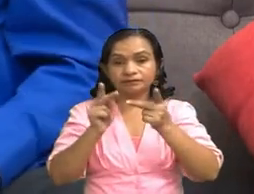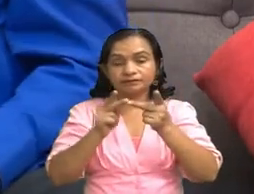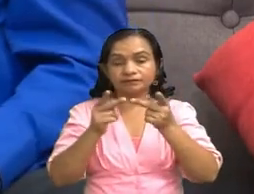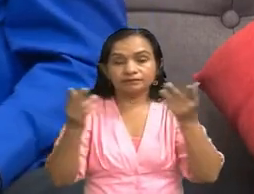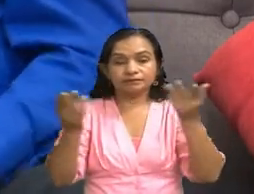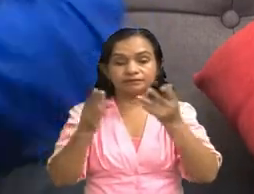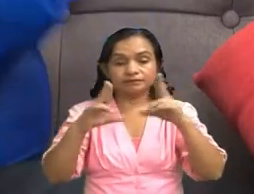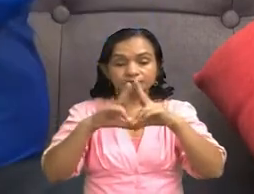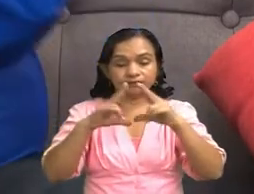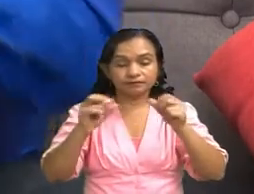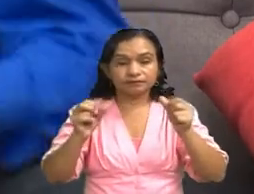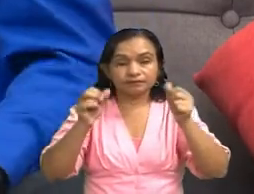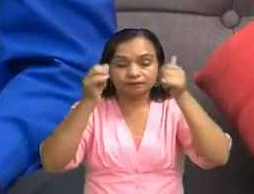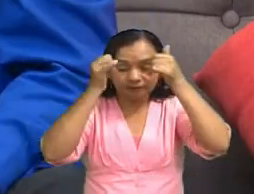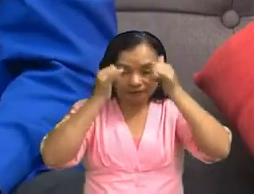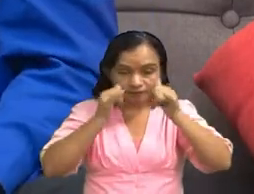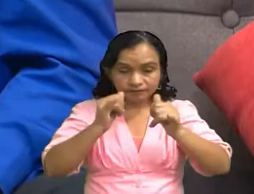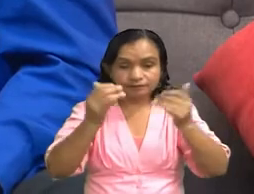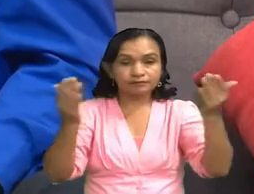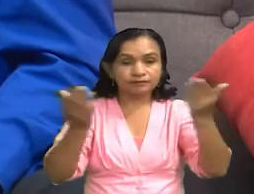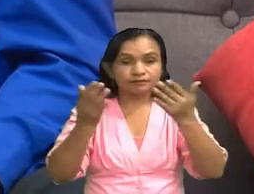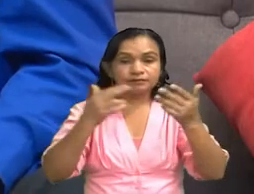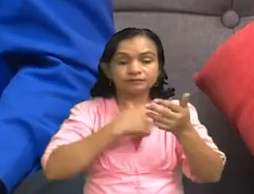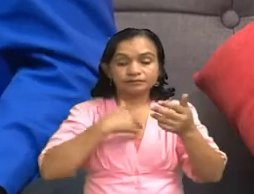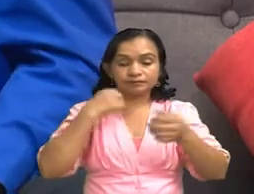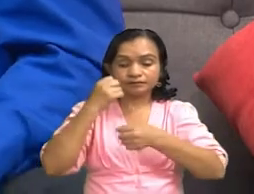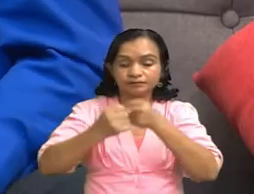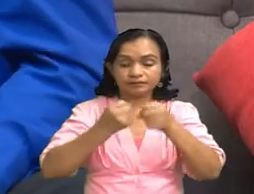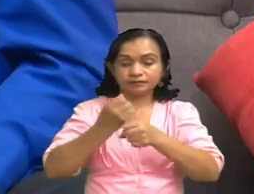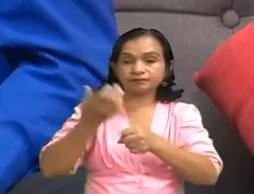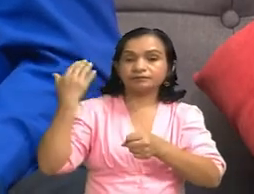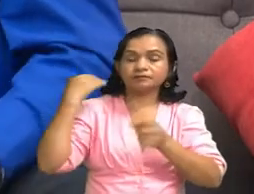país. Eso lo logramos el año pasado.